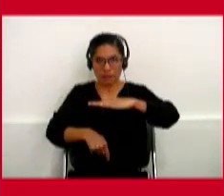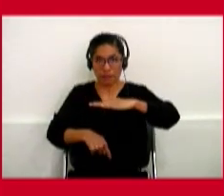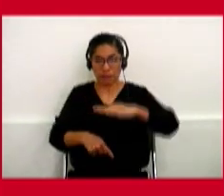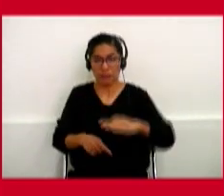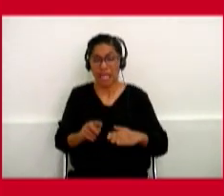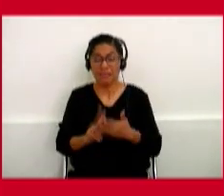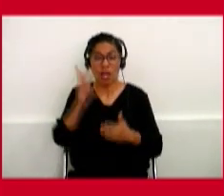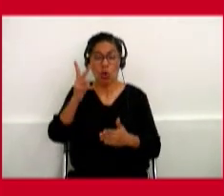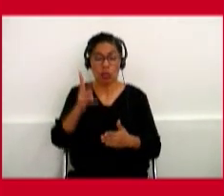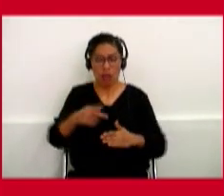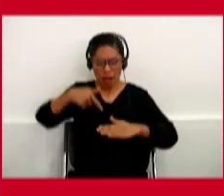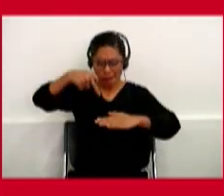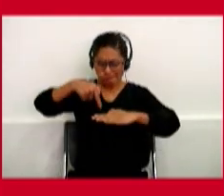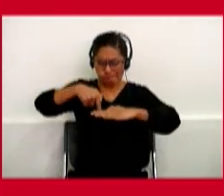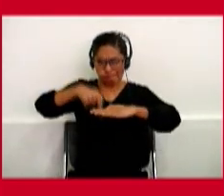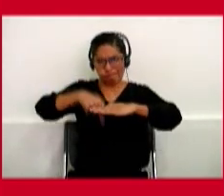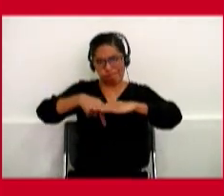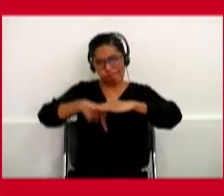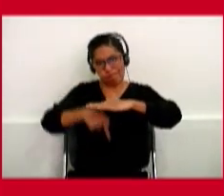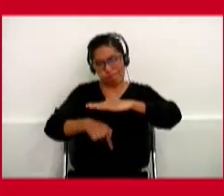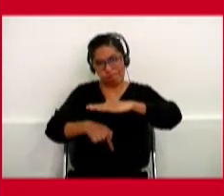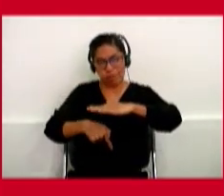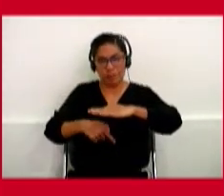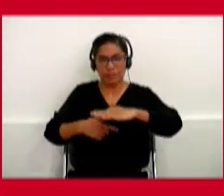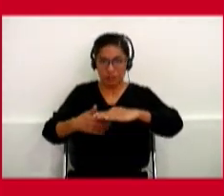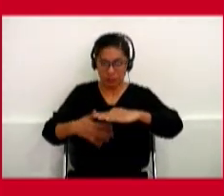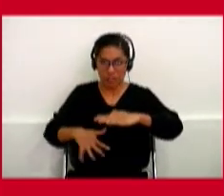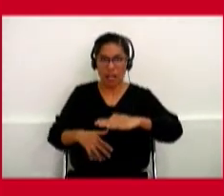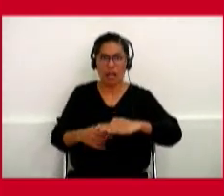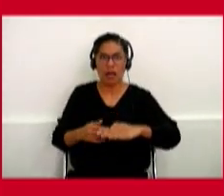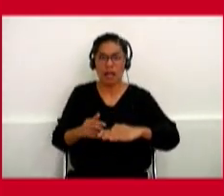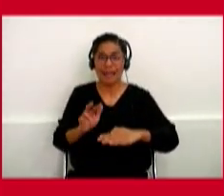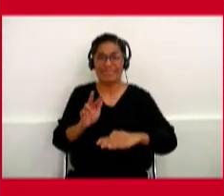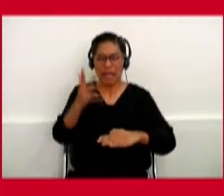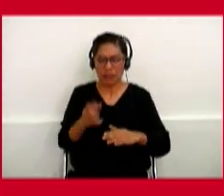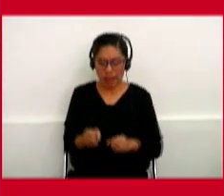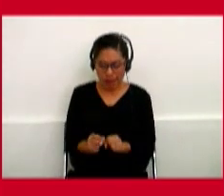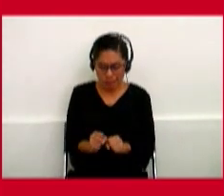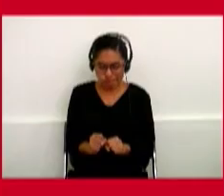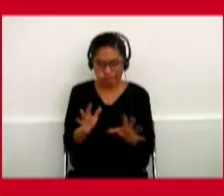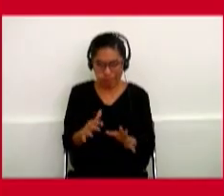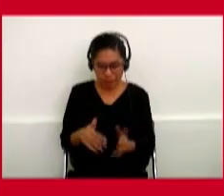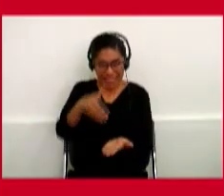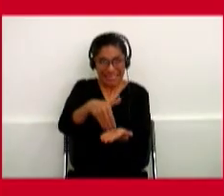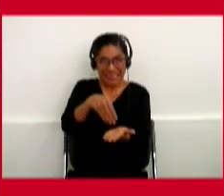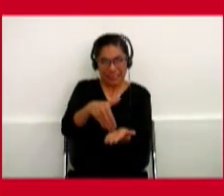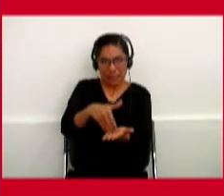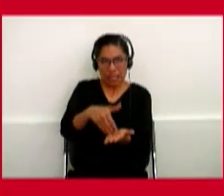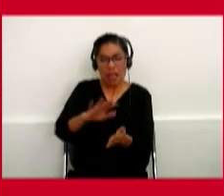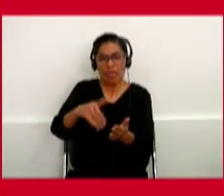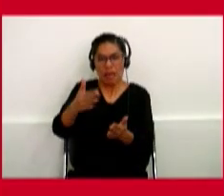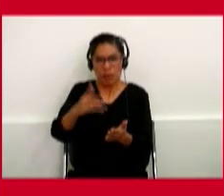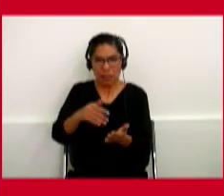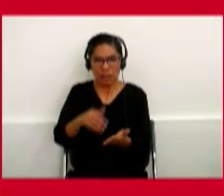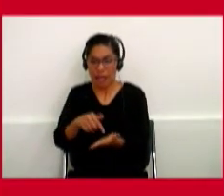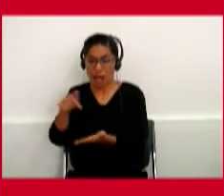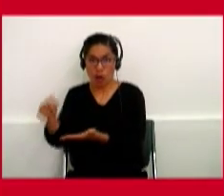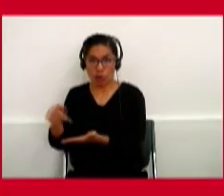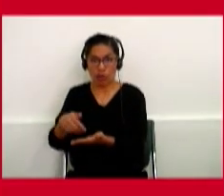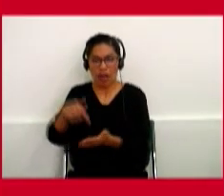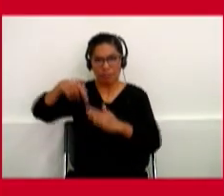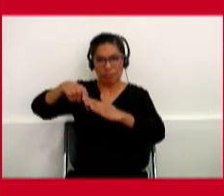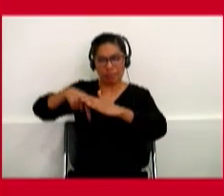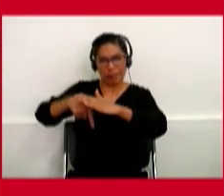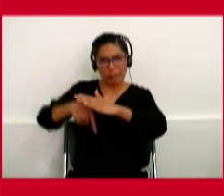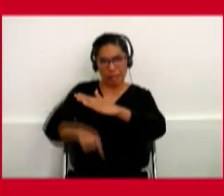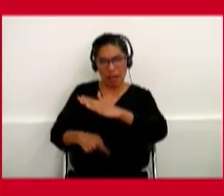segundo arranque fuimos ya con 3 detonadores en el centro y 2 detonadores en los otros taladros, pero